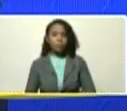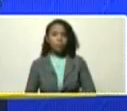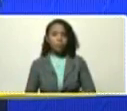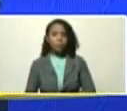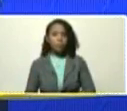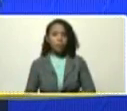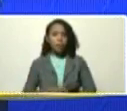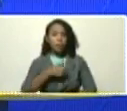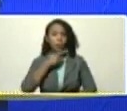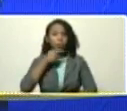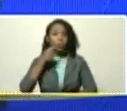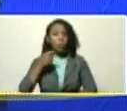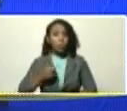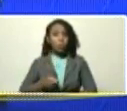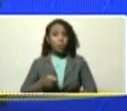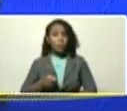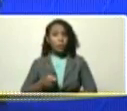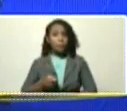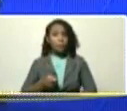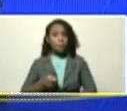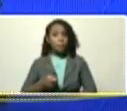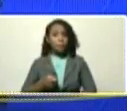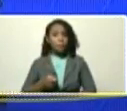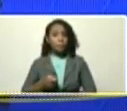La Rusia que ha